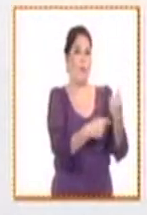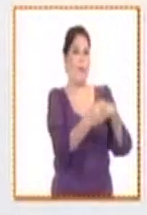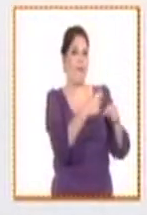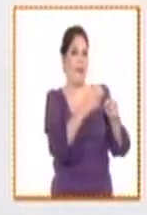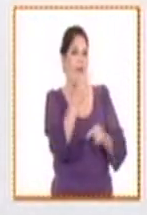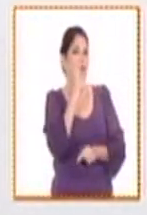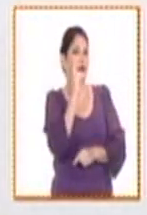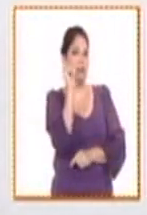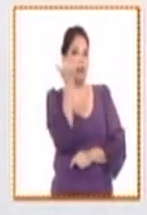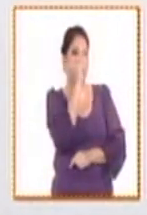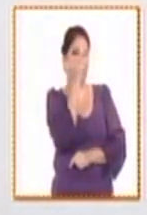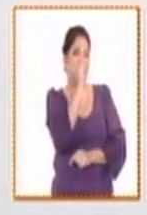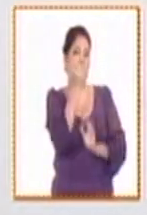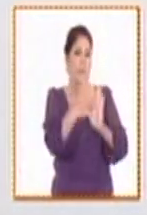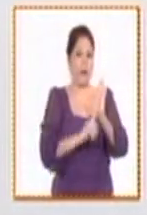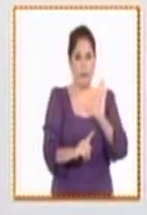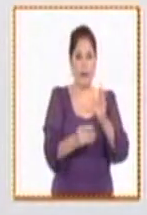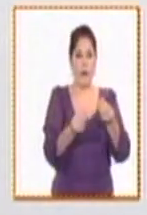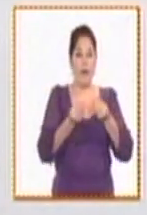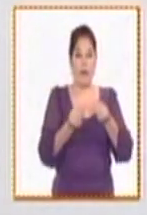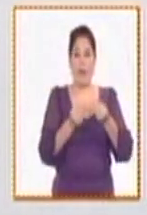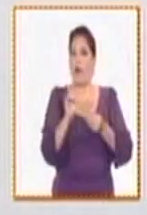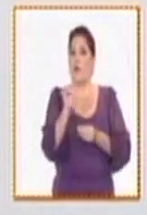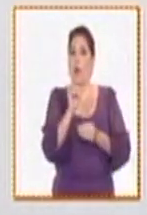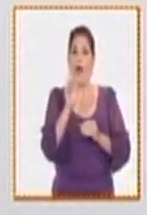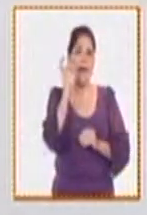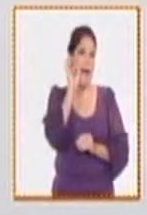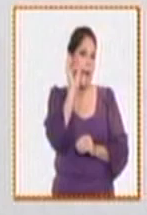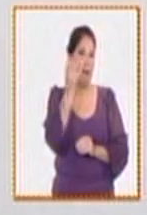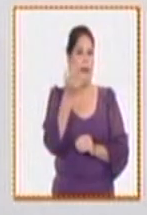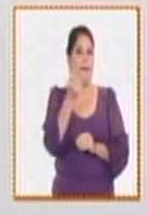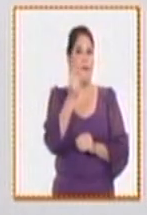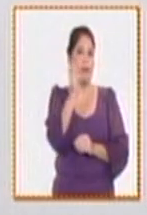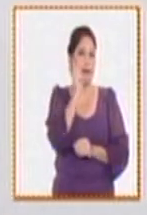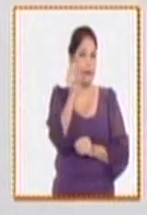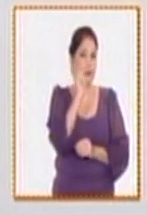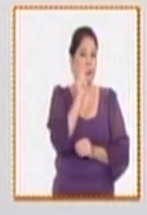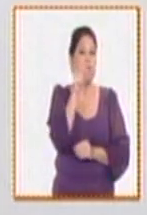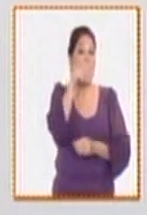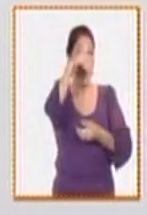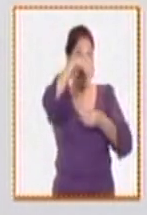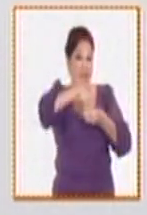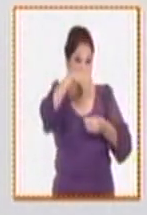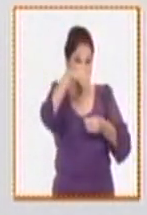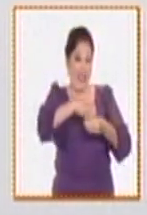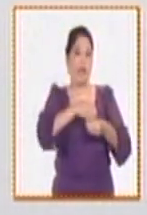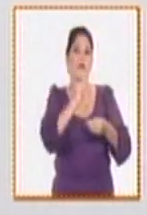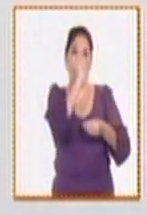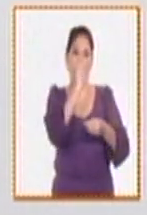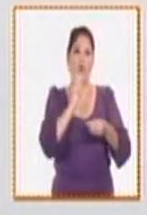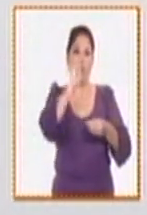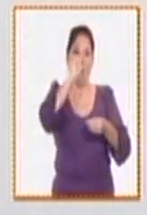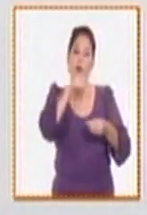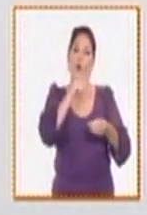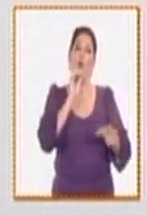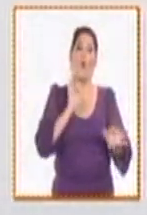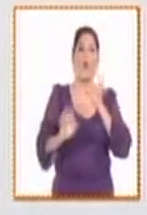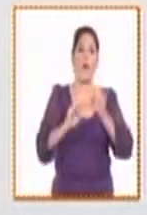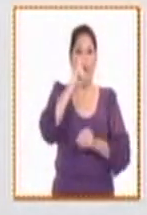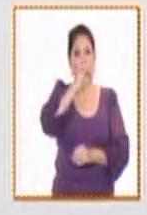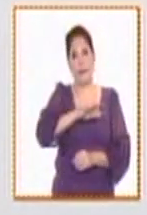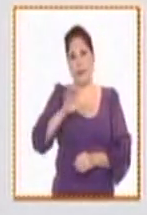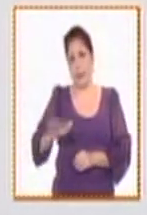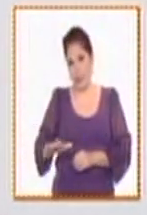libremente este tipo de confitura. Yo recuerdo muchas informaciones que leí, Halloween de año, Halloween sobre todo el año pasado,